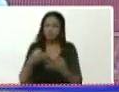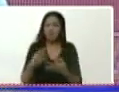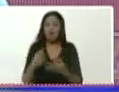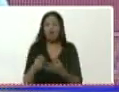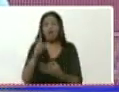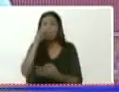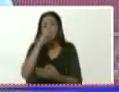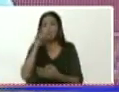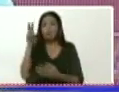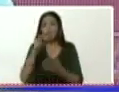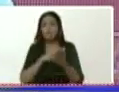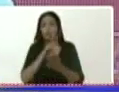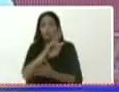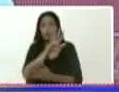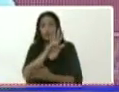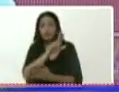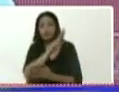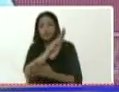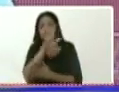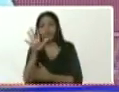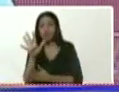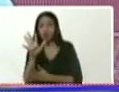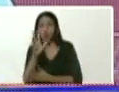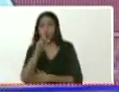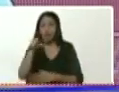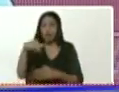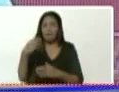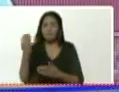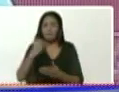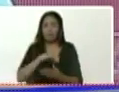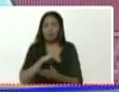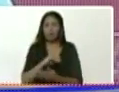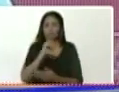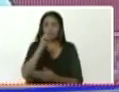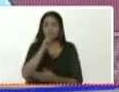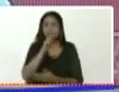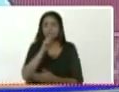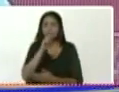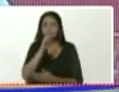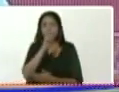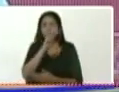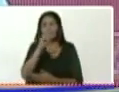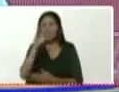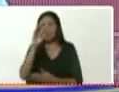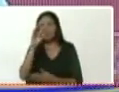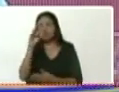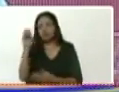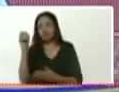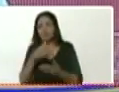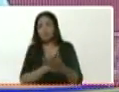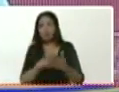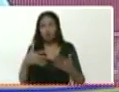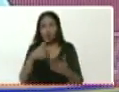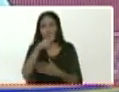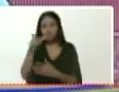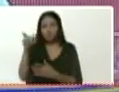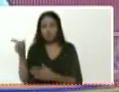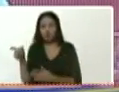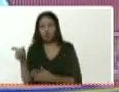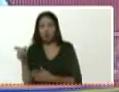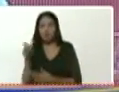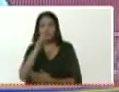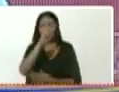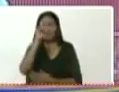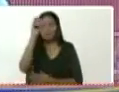año 2025 ya más de 20 millones de habitantes,